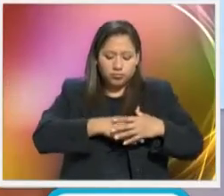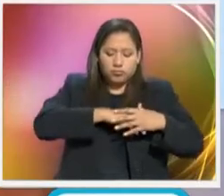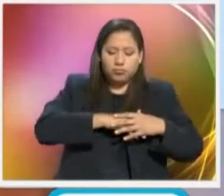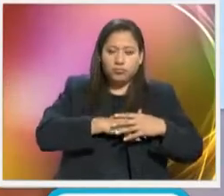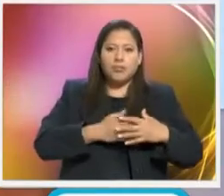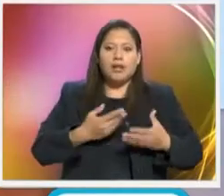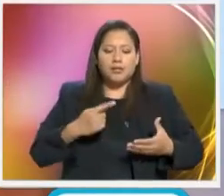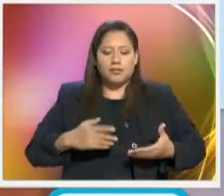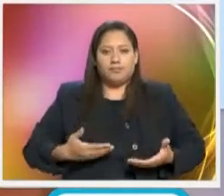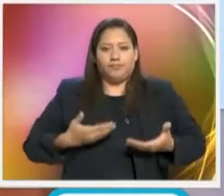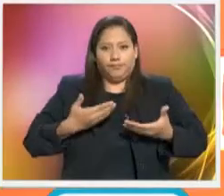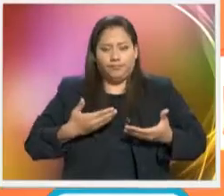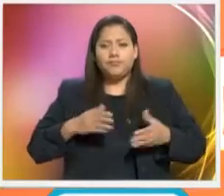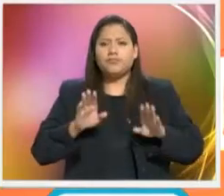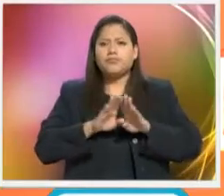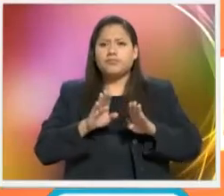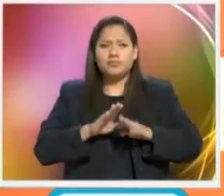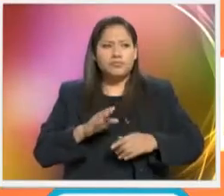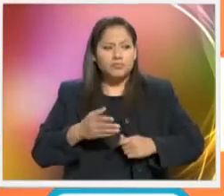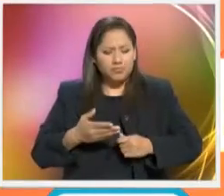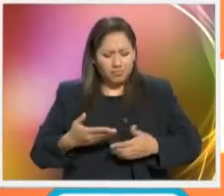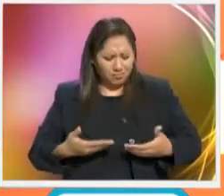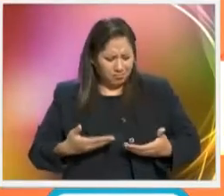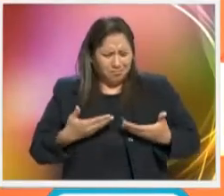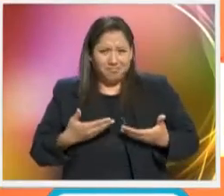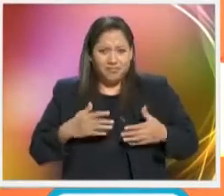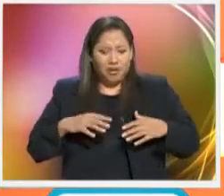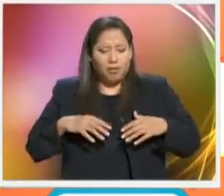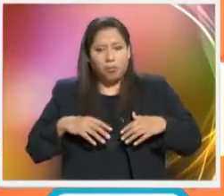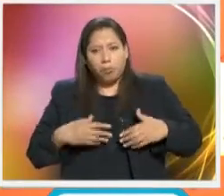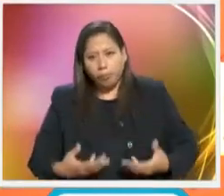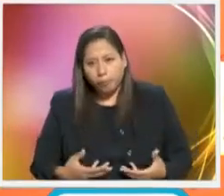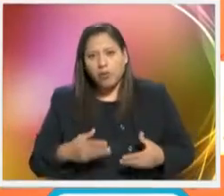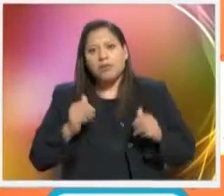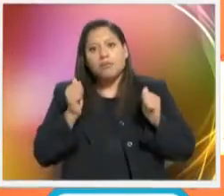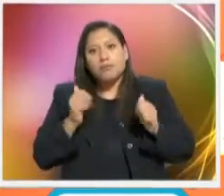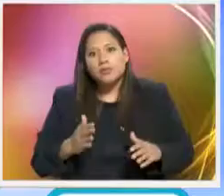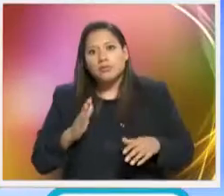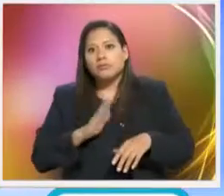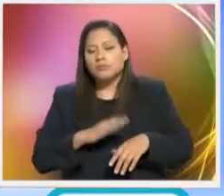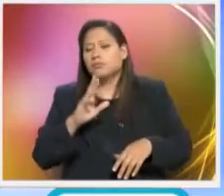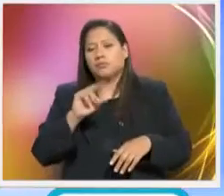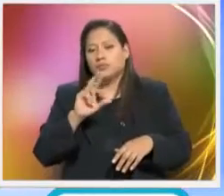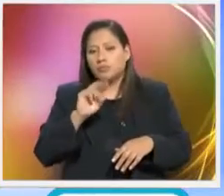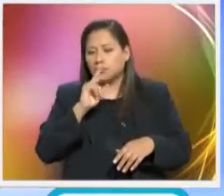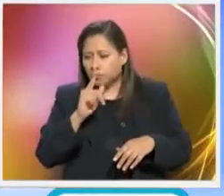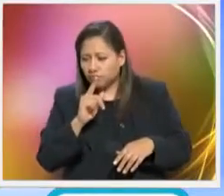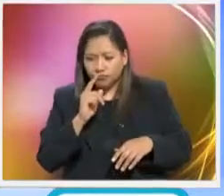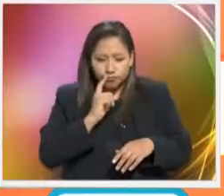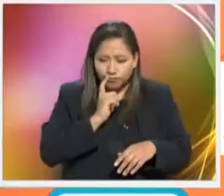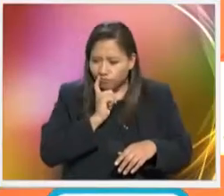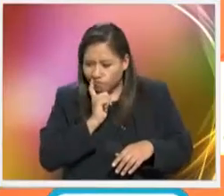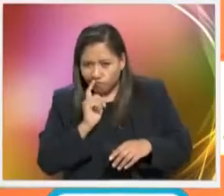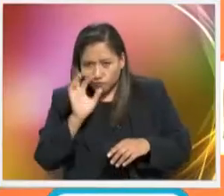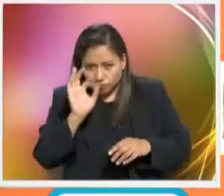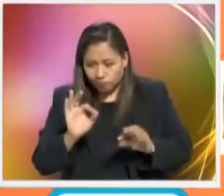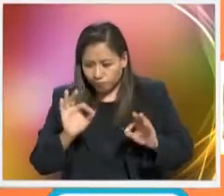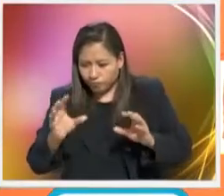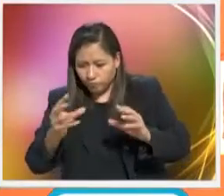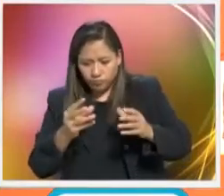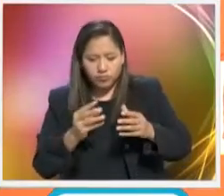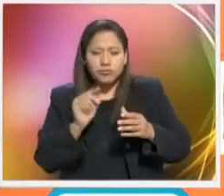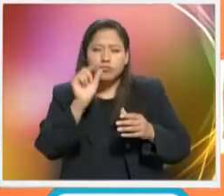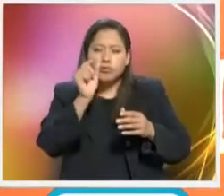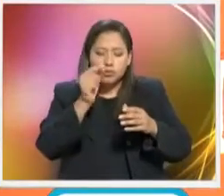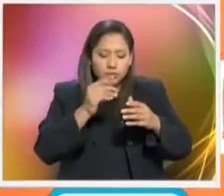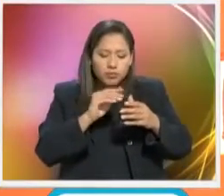contrasentido, porque ¿cómo vamos a levantar algo que ya está caído con más peso, ¿no? Entonces hay que hacer una técnica adecuada para esto y ayudarnos